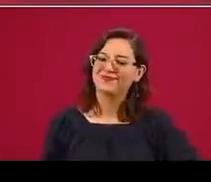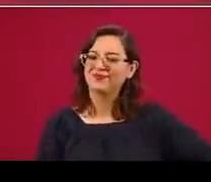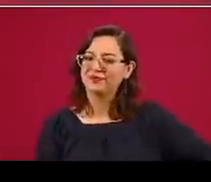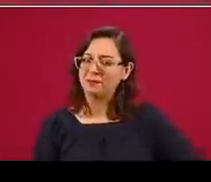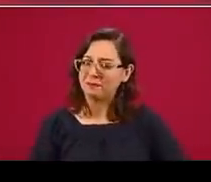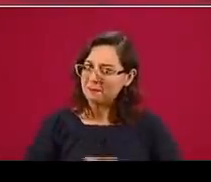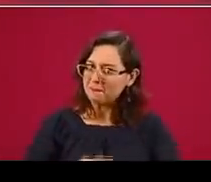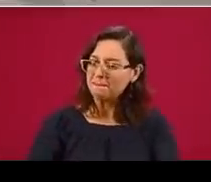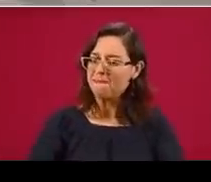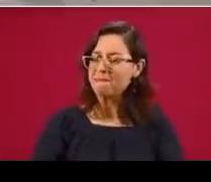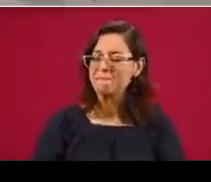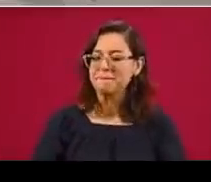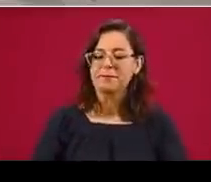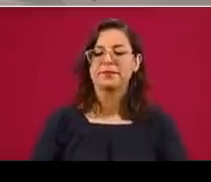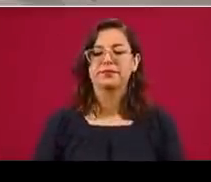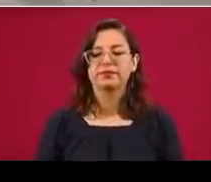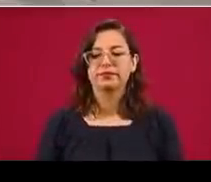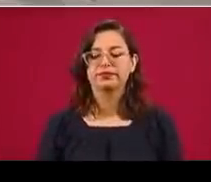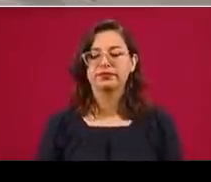y